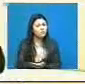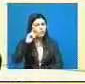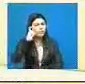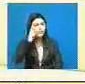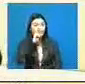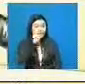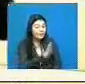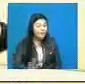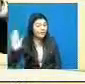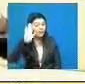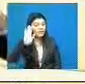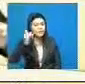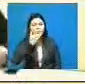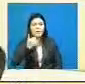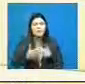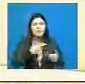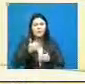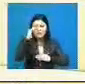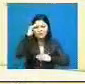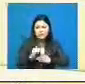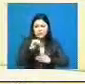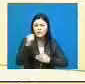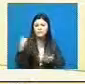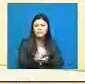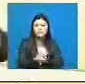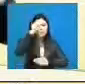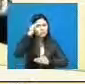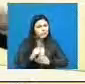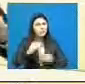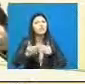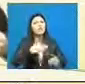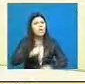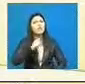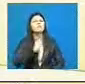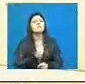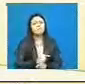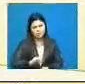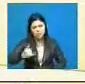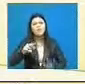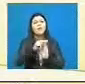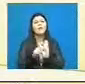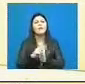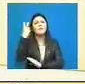nacional. Y a pesar de esa disminución de los ingresos petroleros, vamos a cumplir la regla fiscal.